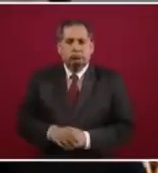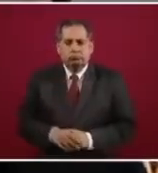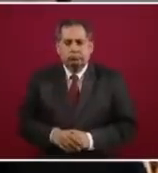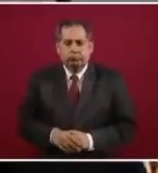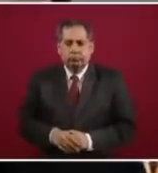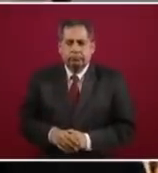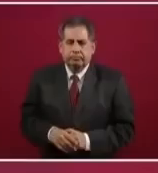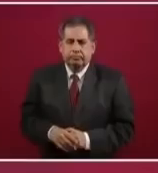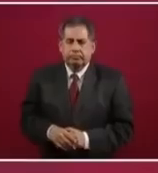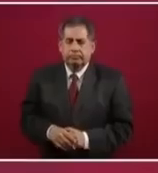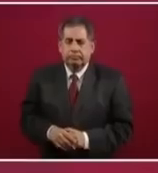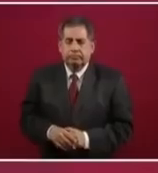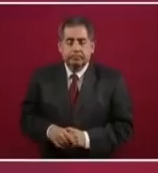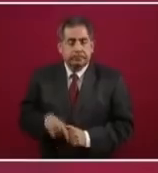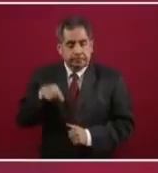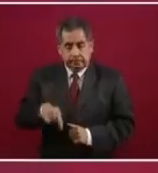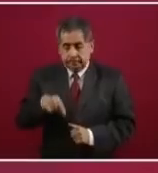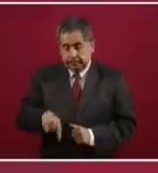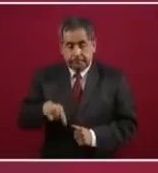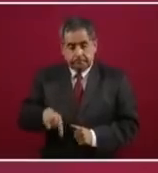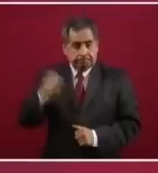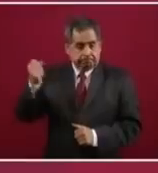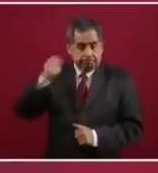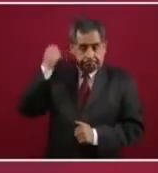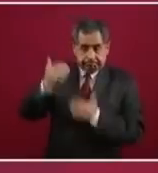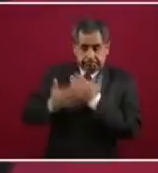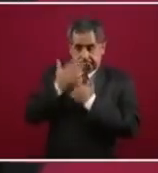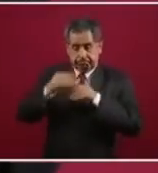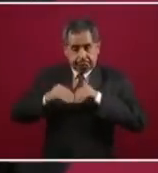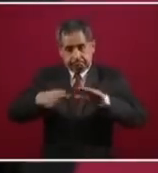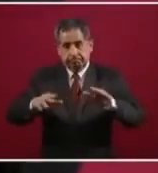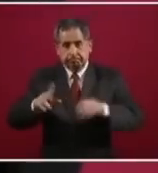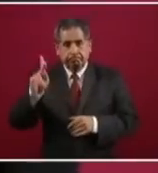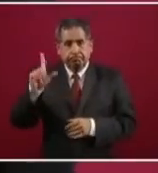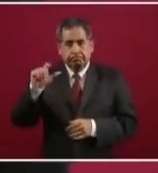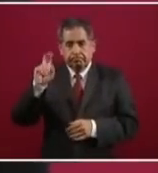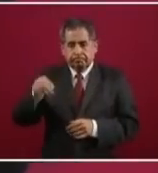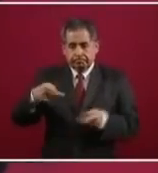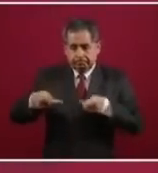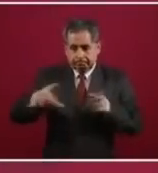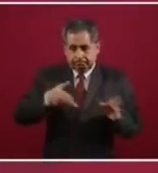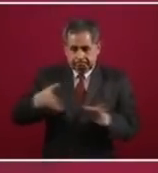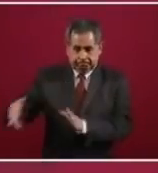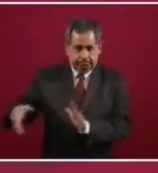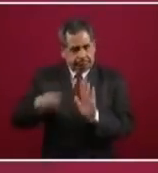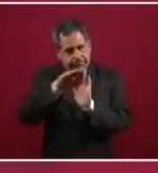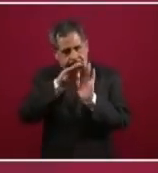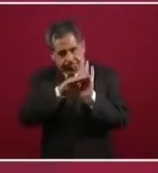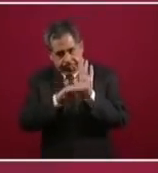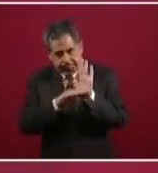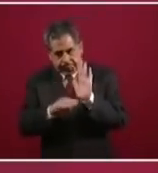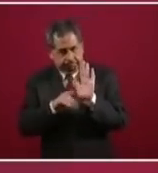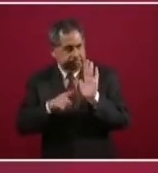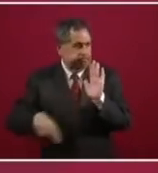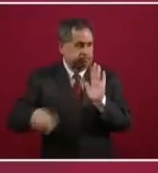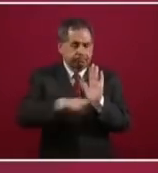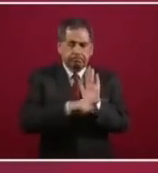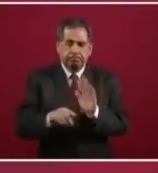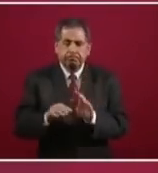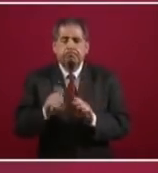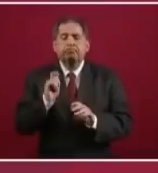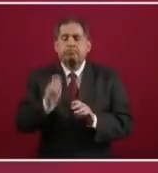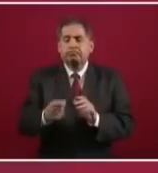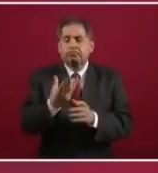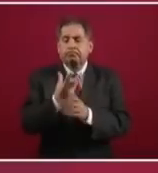aquí, en esta mañanera, todo un plan para la protección